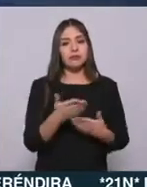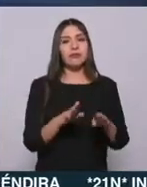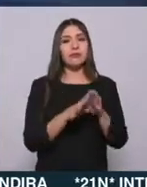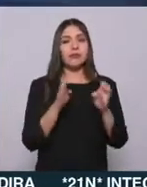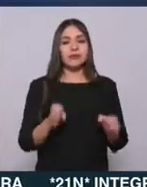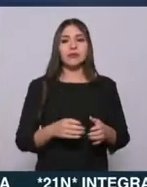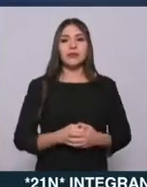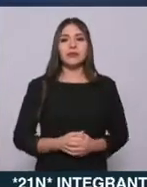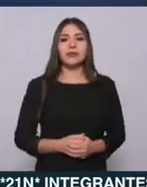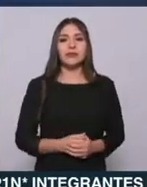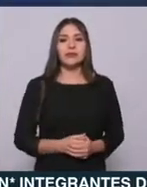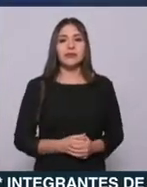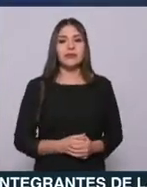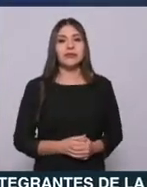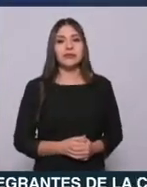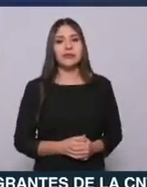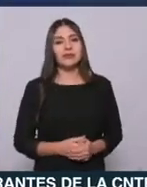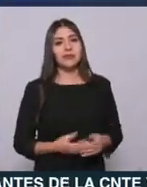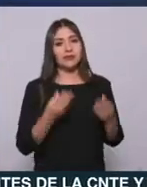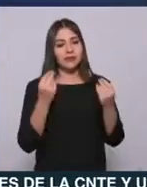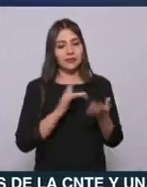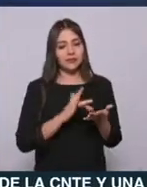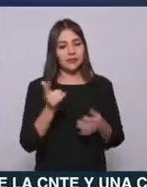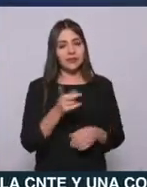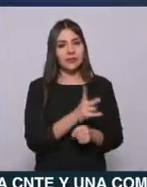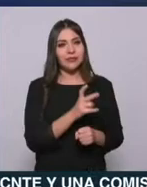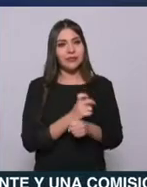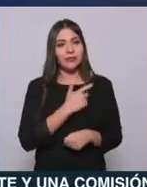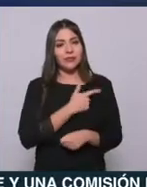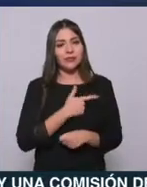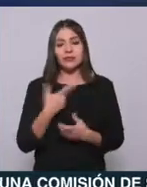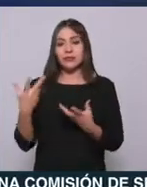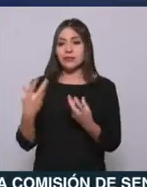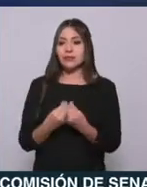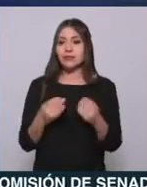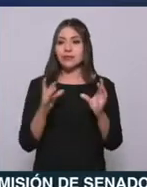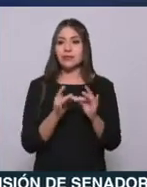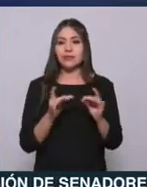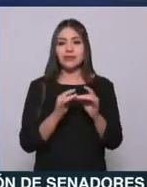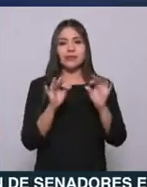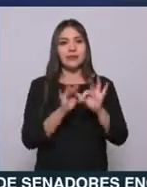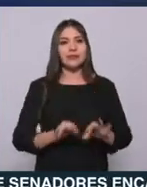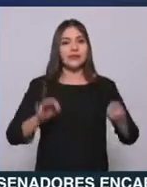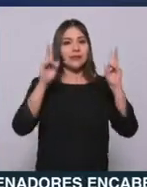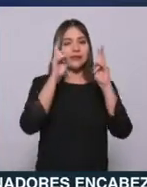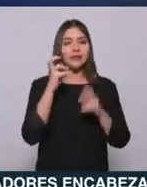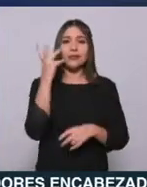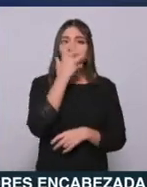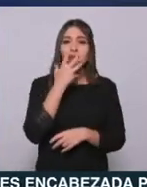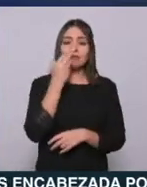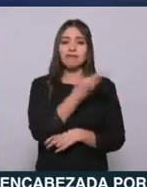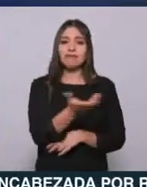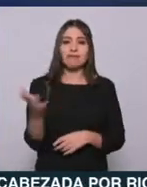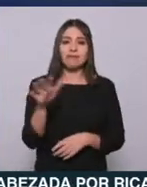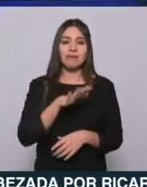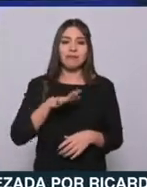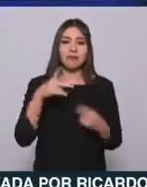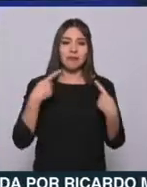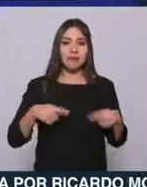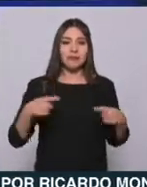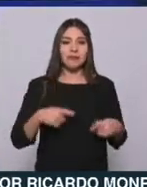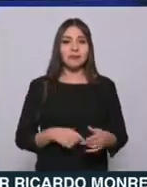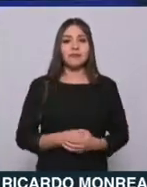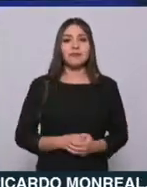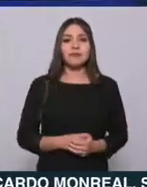doctora? Muchísimas gracias por invitarme, un gusto también para mí estar con ustedes y platicar de este tema tan importante y tan bonito para la sociedad. Sin duda